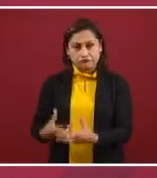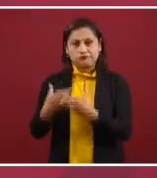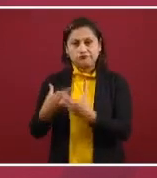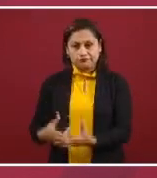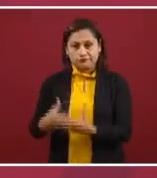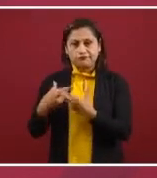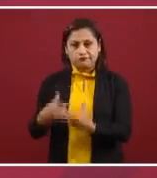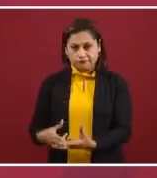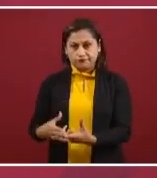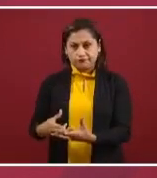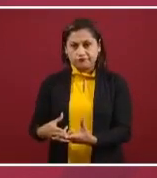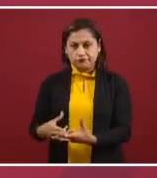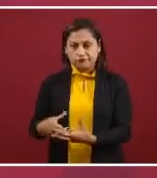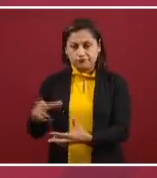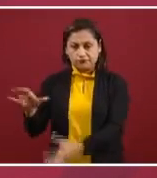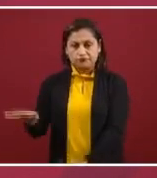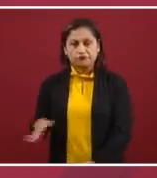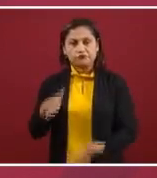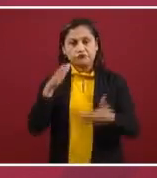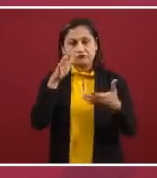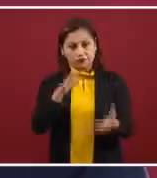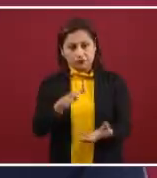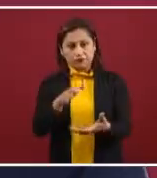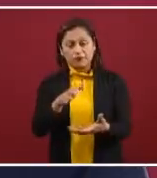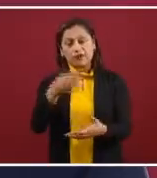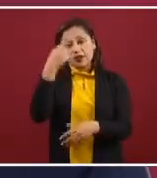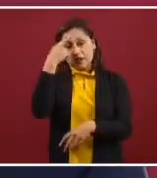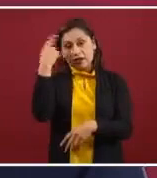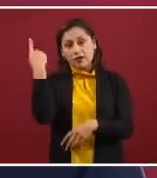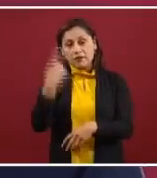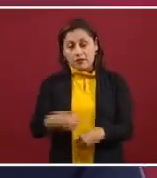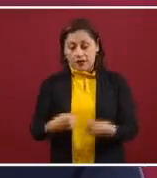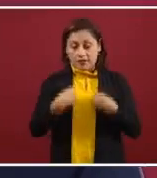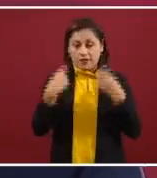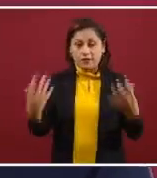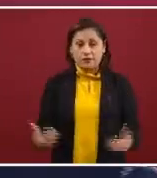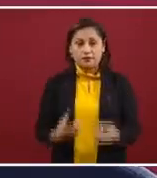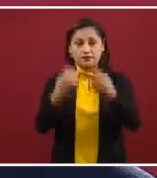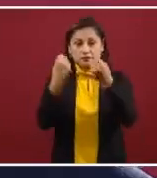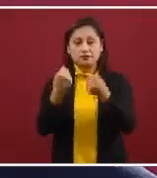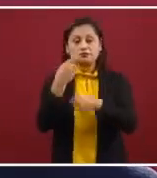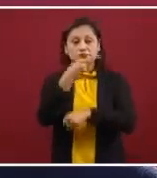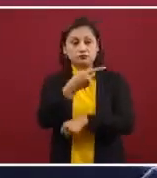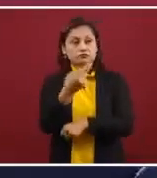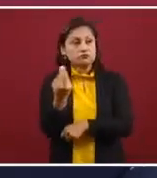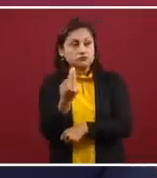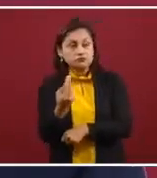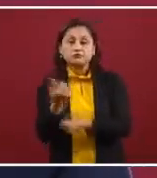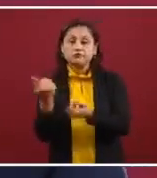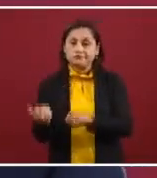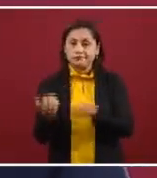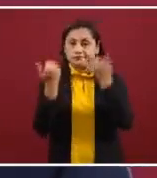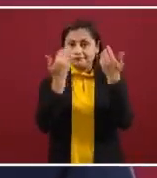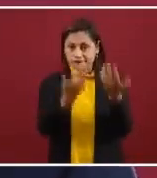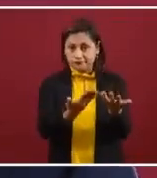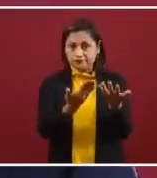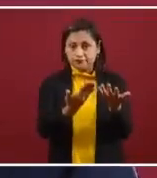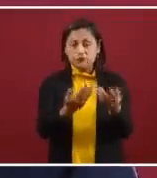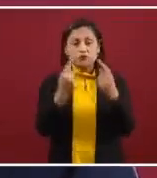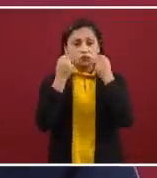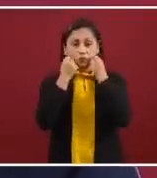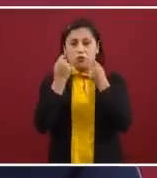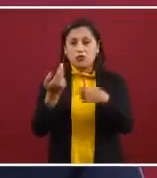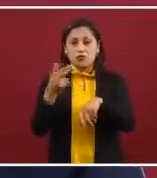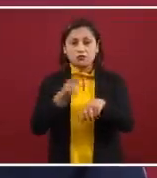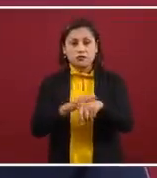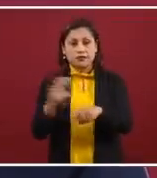que se puedan salvar vidas por tener los medicamentos que se requieren, hasta en los hospitales más